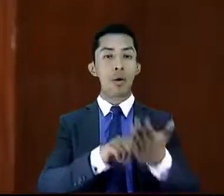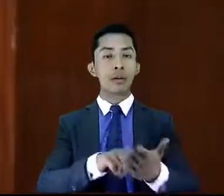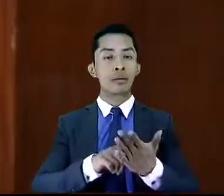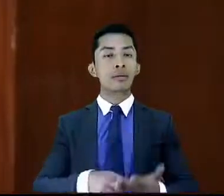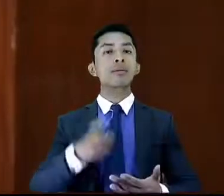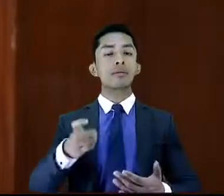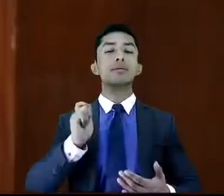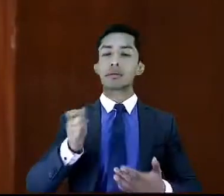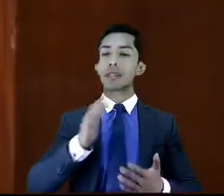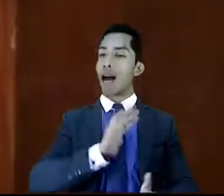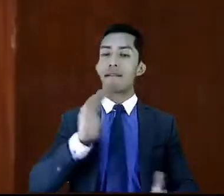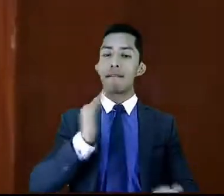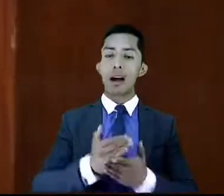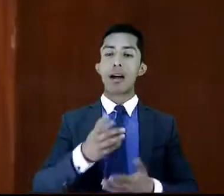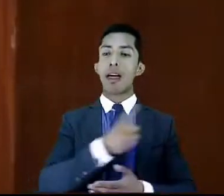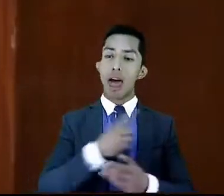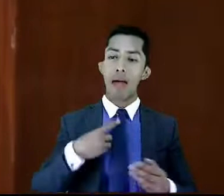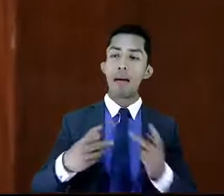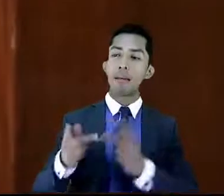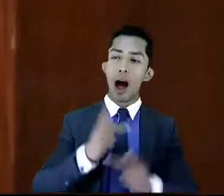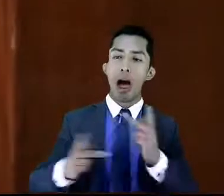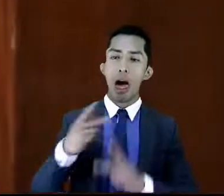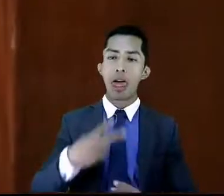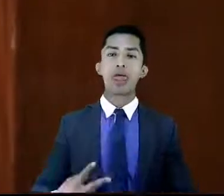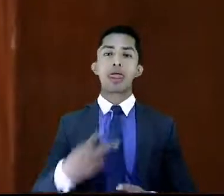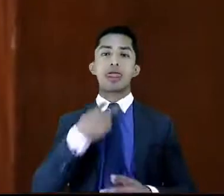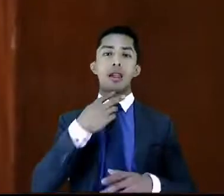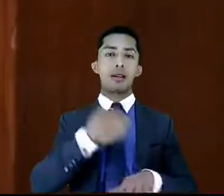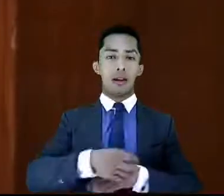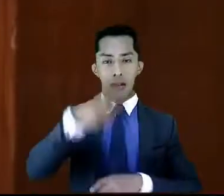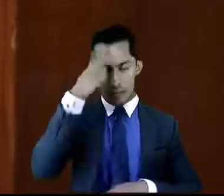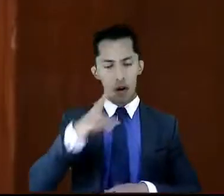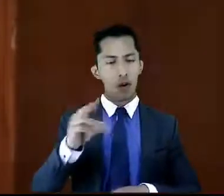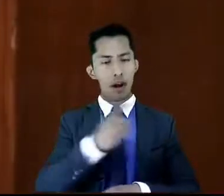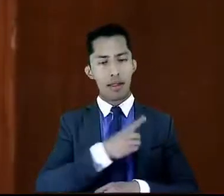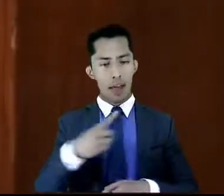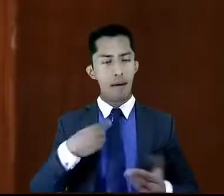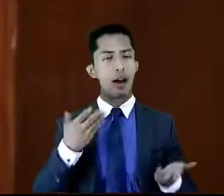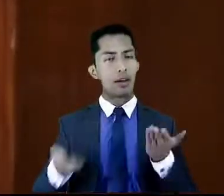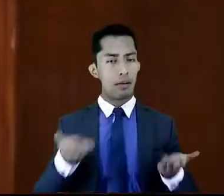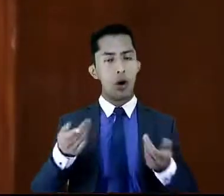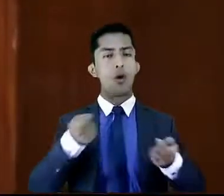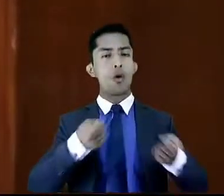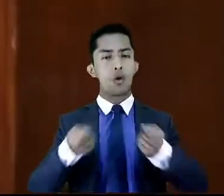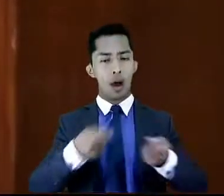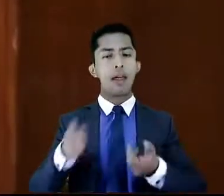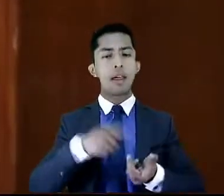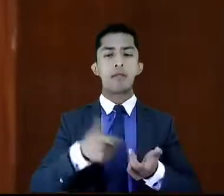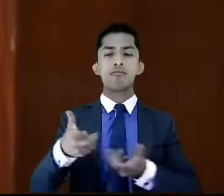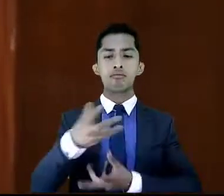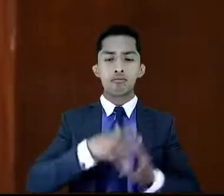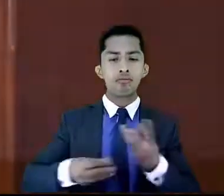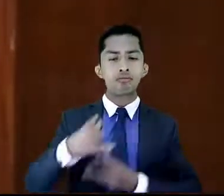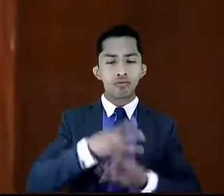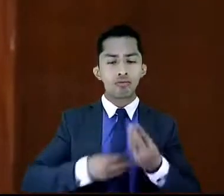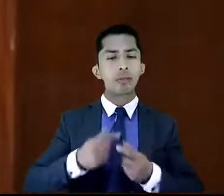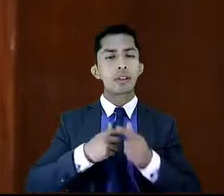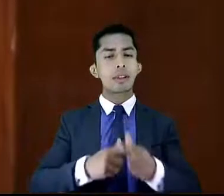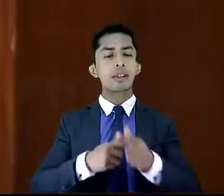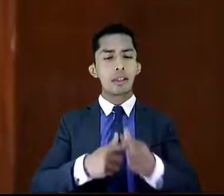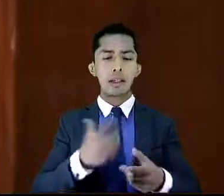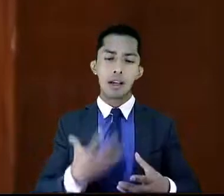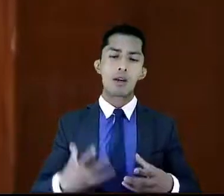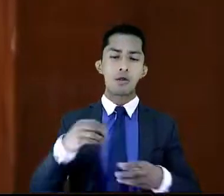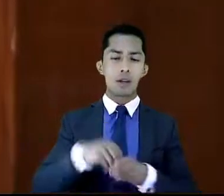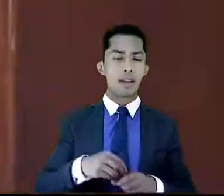endeudamiento y promoveremos la estabilidad y el crecimiento económico sostenido e incluyente.